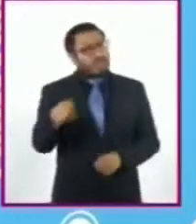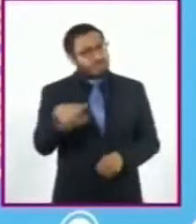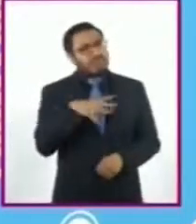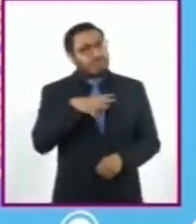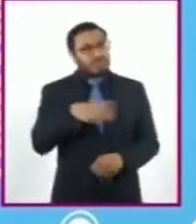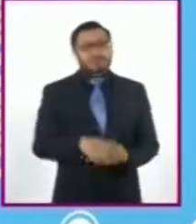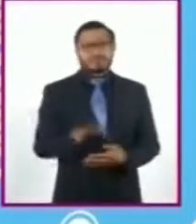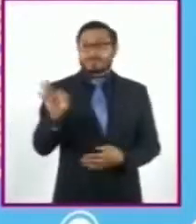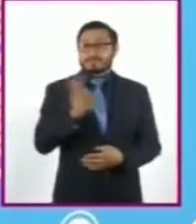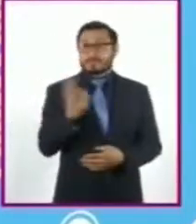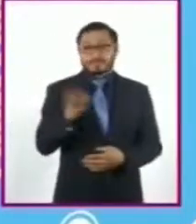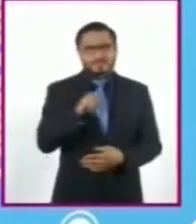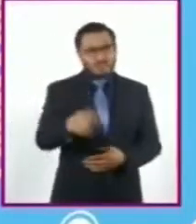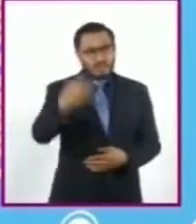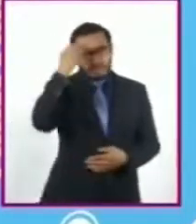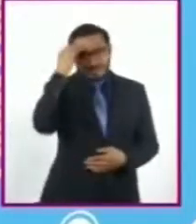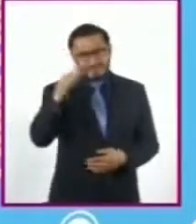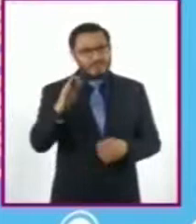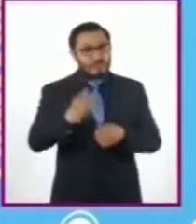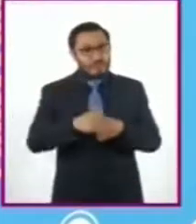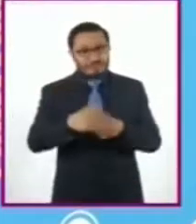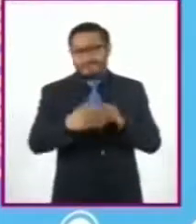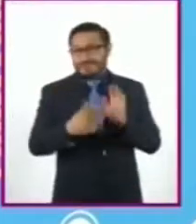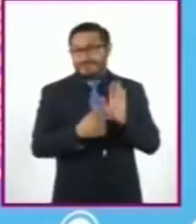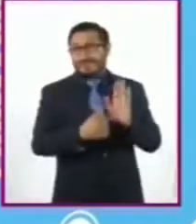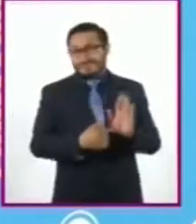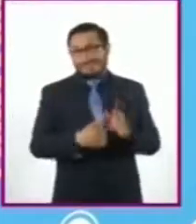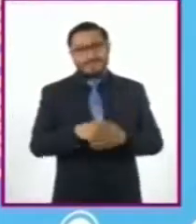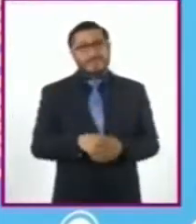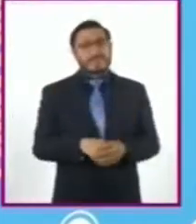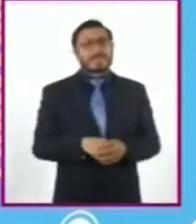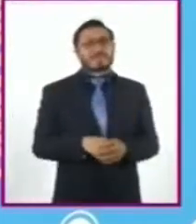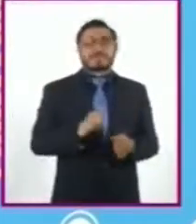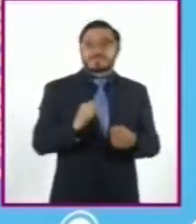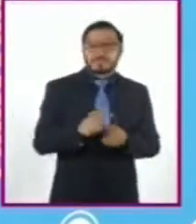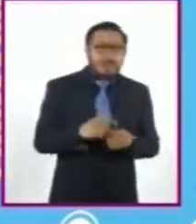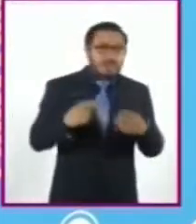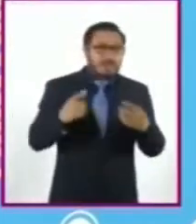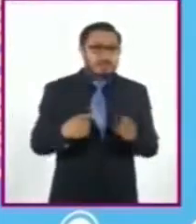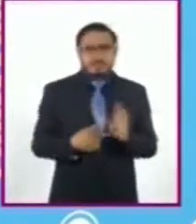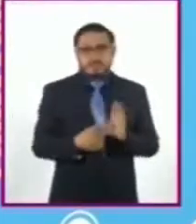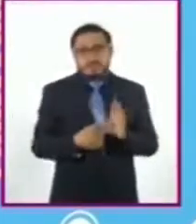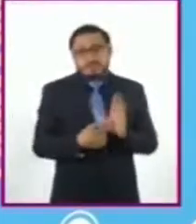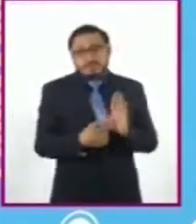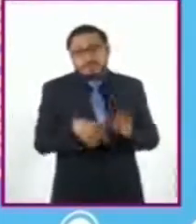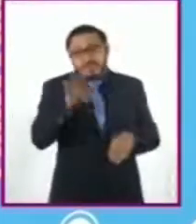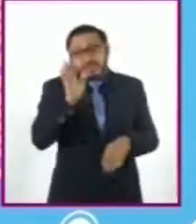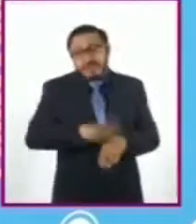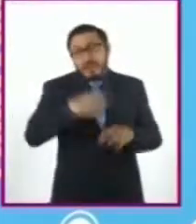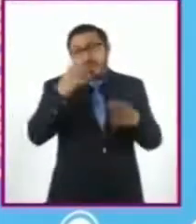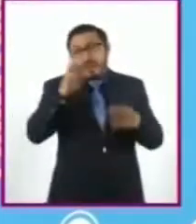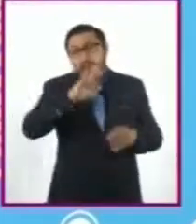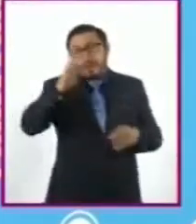Seguramente conoces a nuestro siguiente ejemplo por una de sus obras más